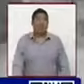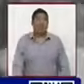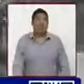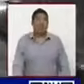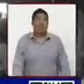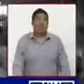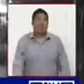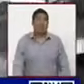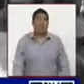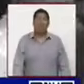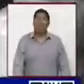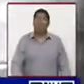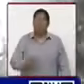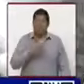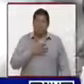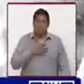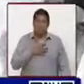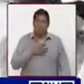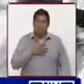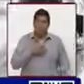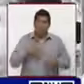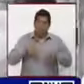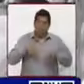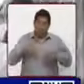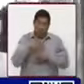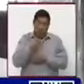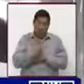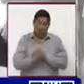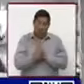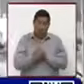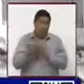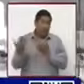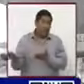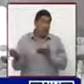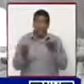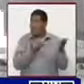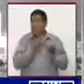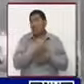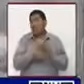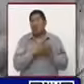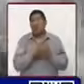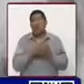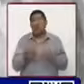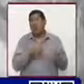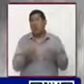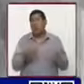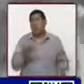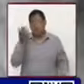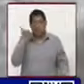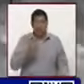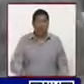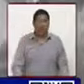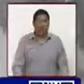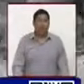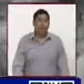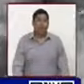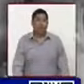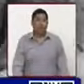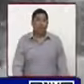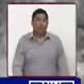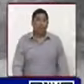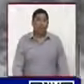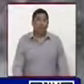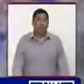Te voy a enseñar. El bizcochuelo es la cajita para que se lleven todo lo que han rezado.